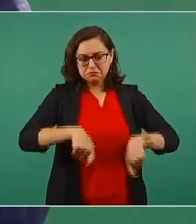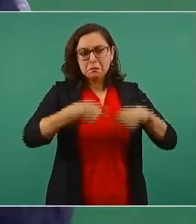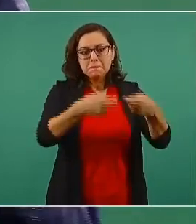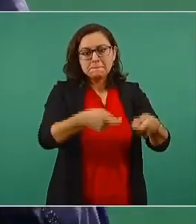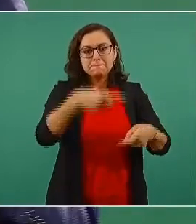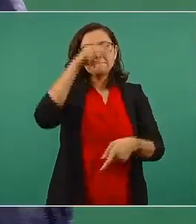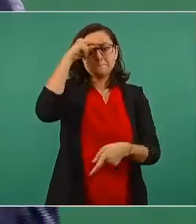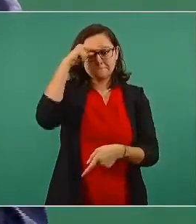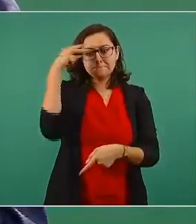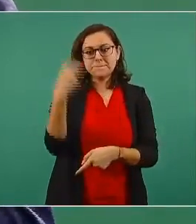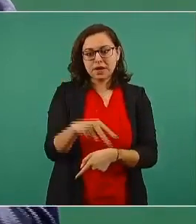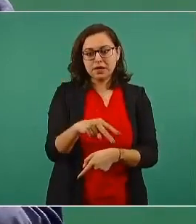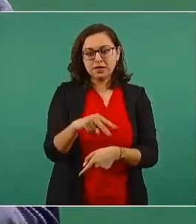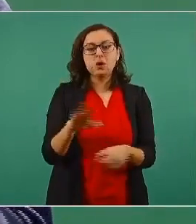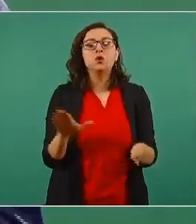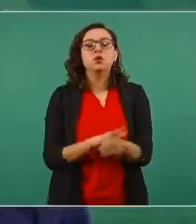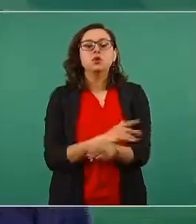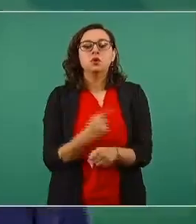porque